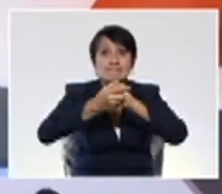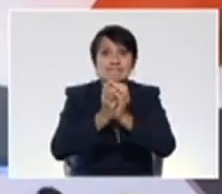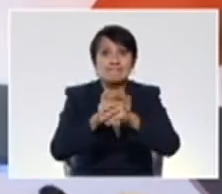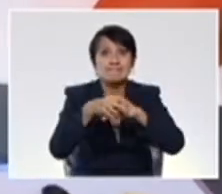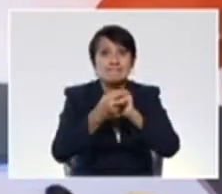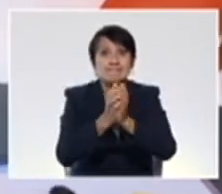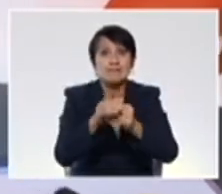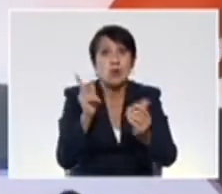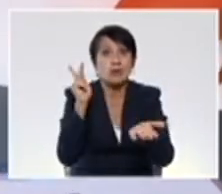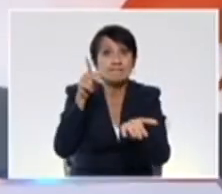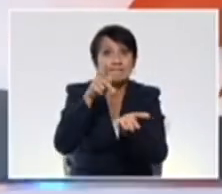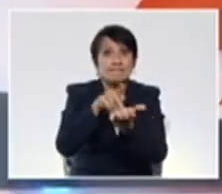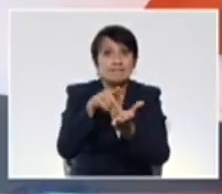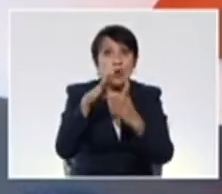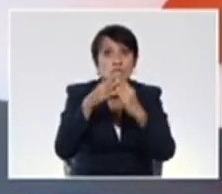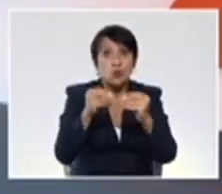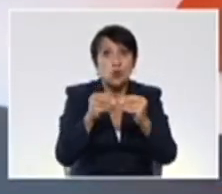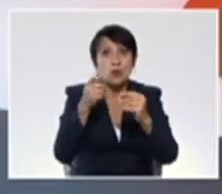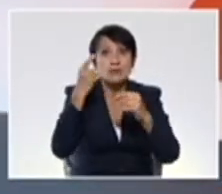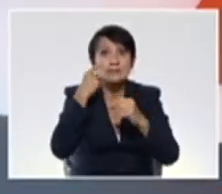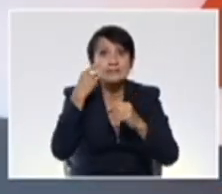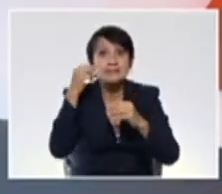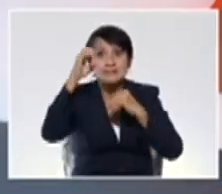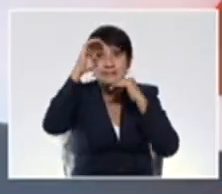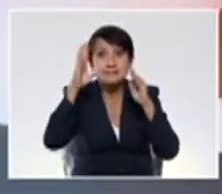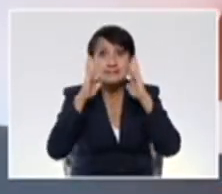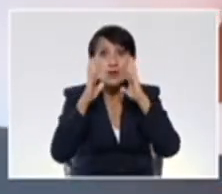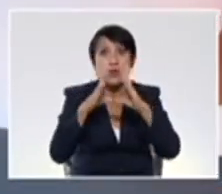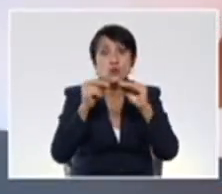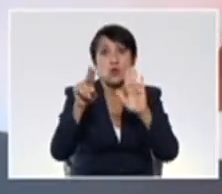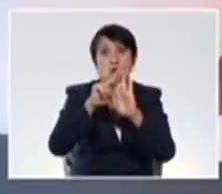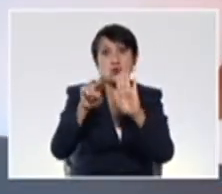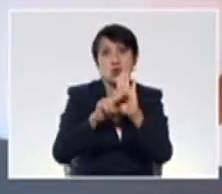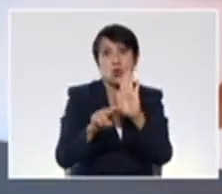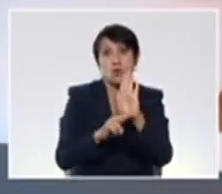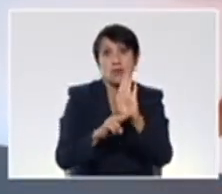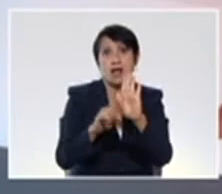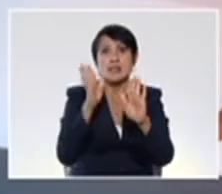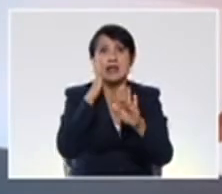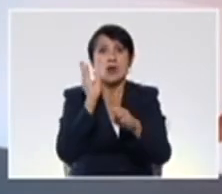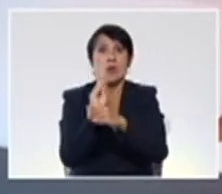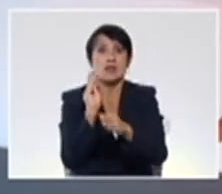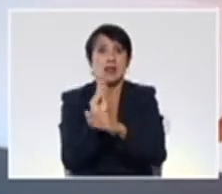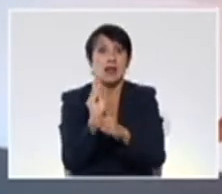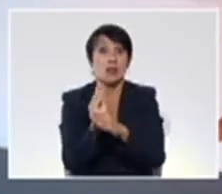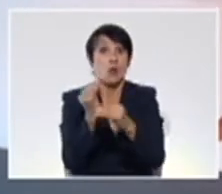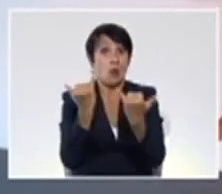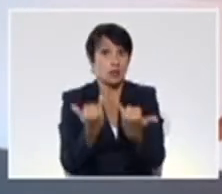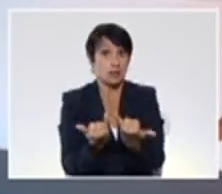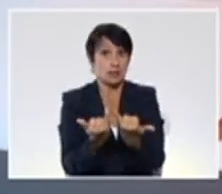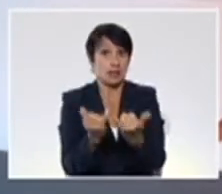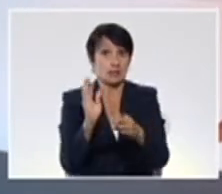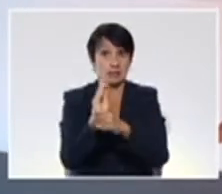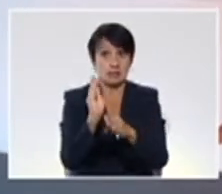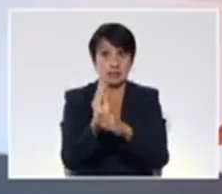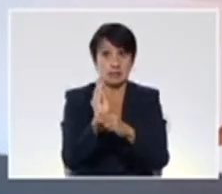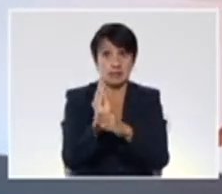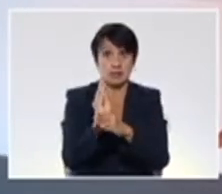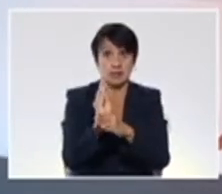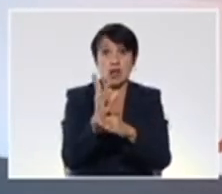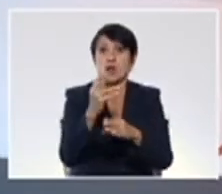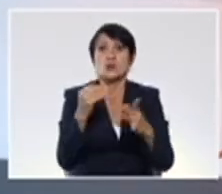cuando regresemos, estar atentos a todo lo que son esas normas de prevención. Recuerden que estamos en épocas de prevención y no épocas